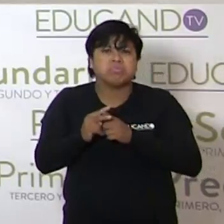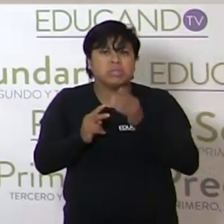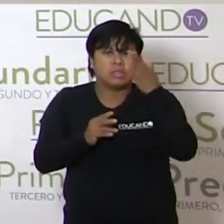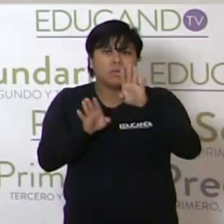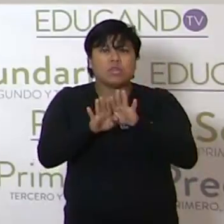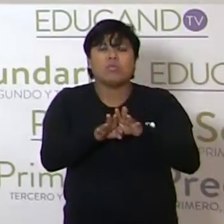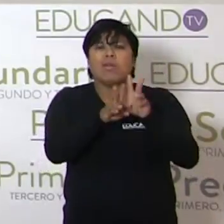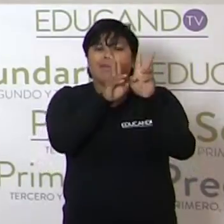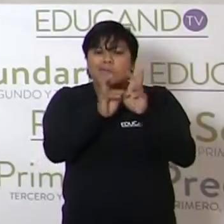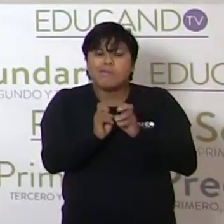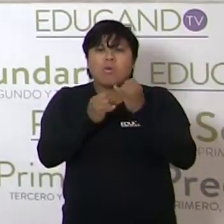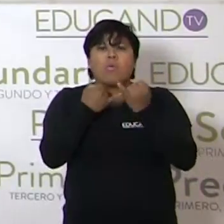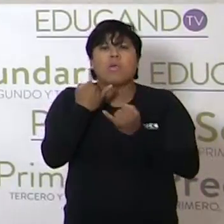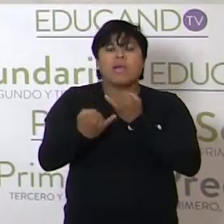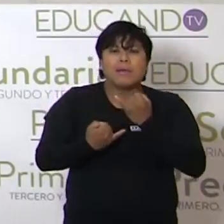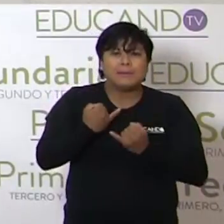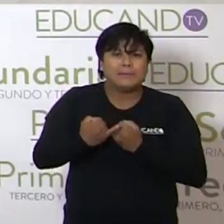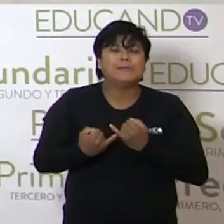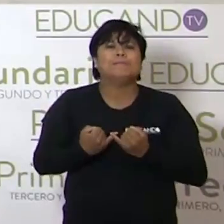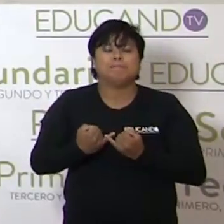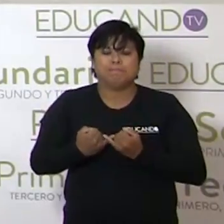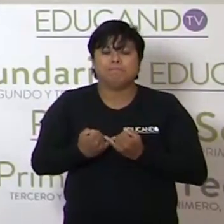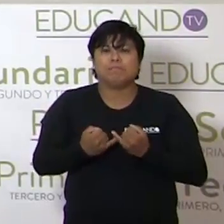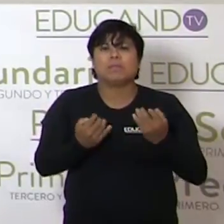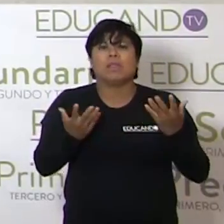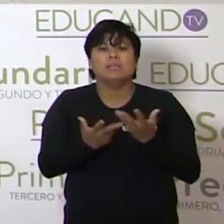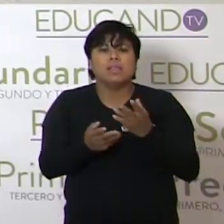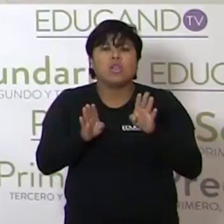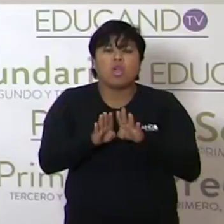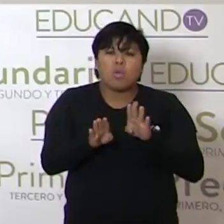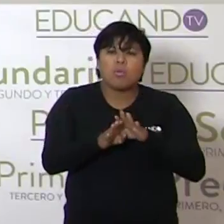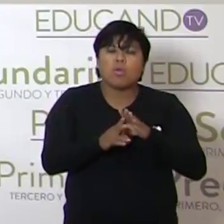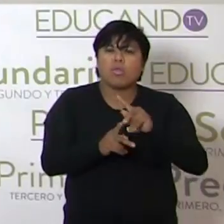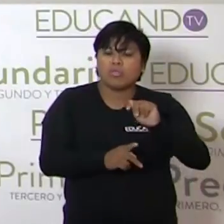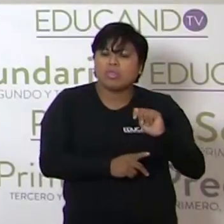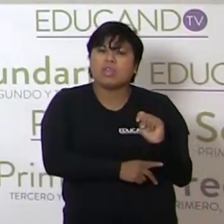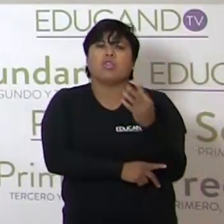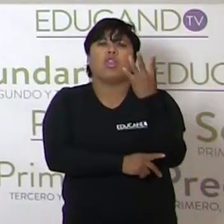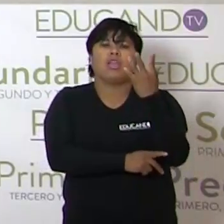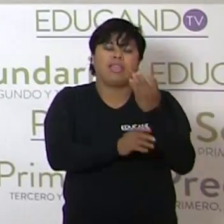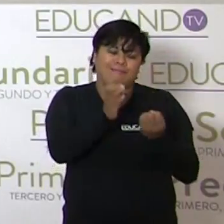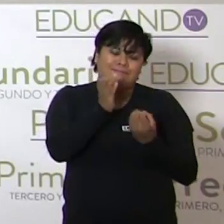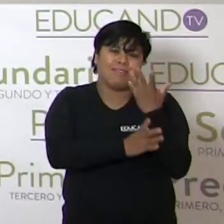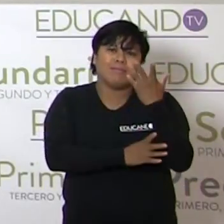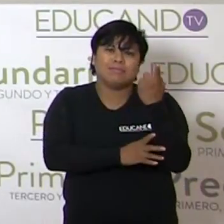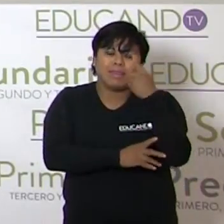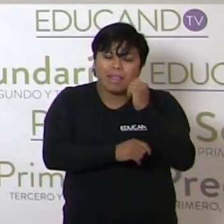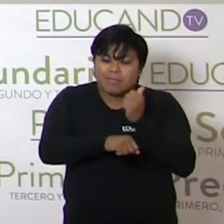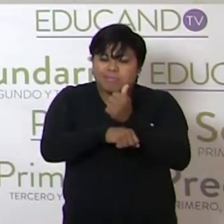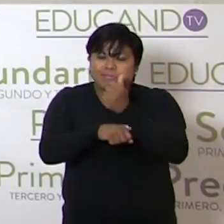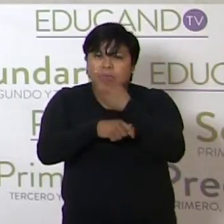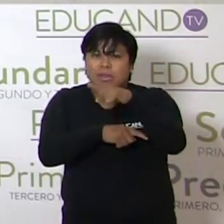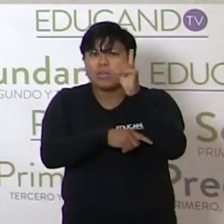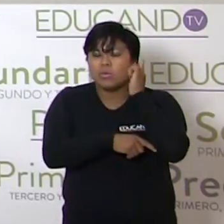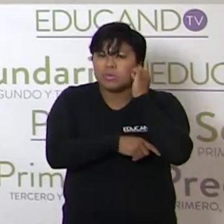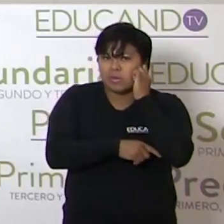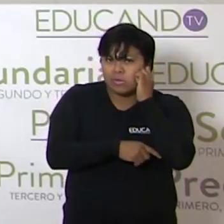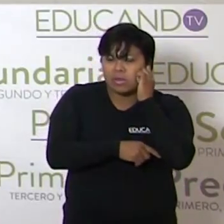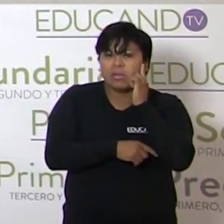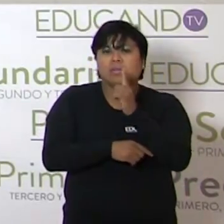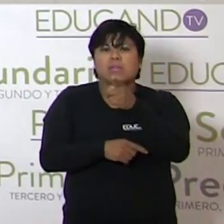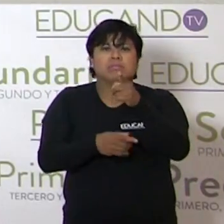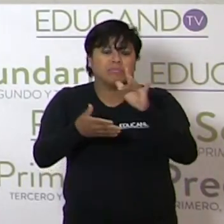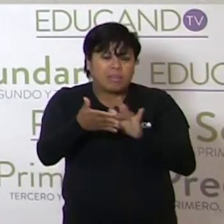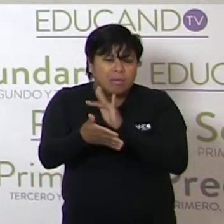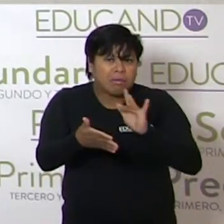juegos, y en estar al día con las nuevas aplicaciones que surgen, tanto para tu teléfono, tu